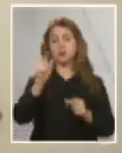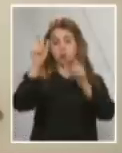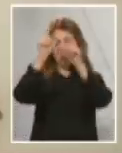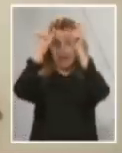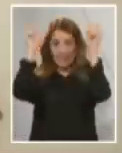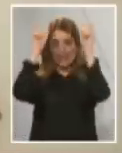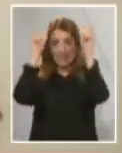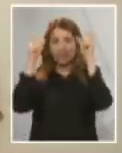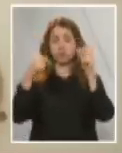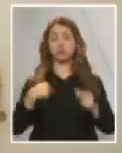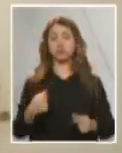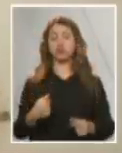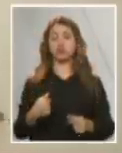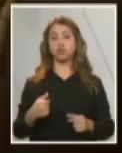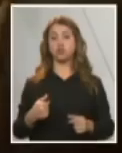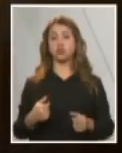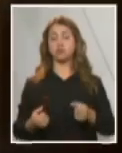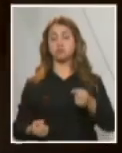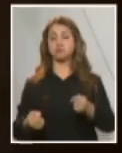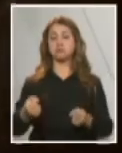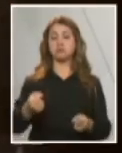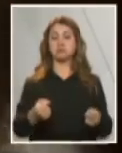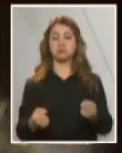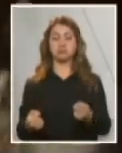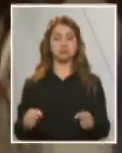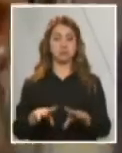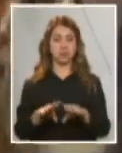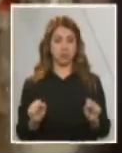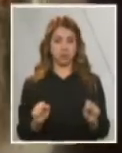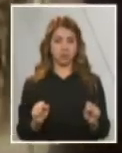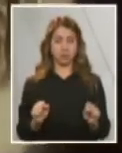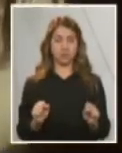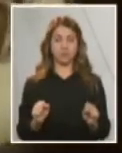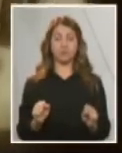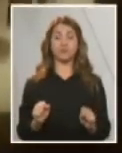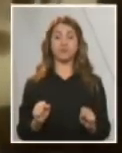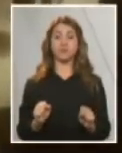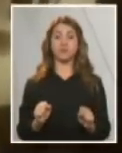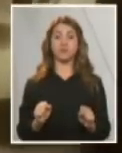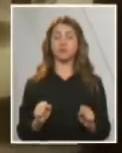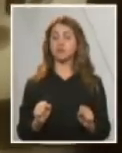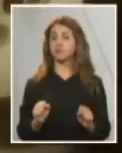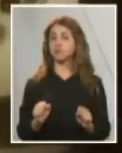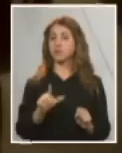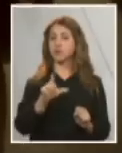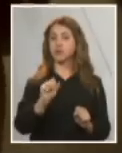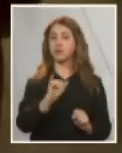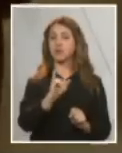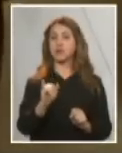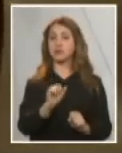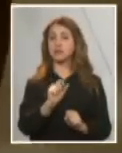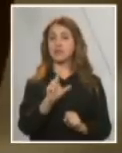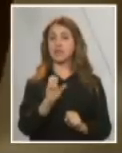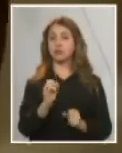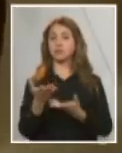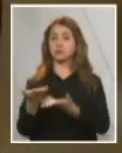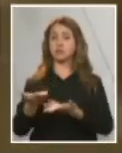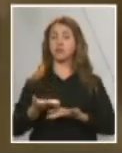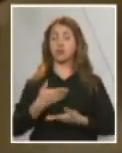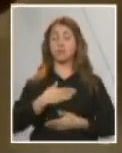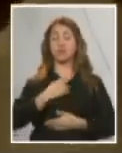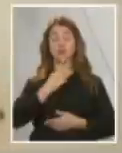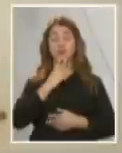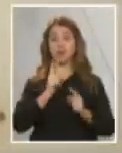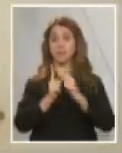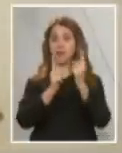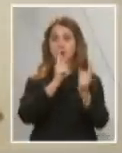eso, manejaba mi silla con mis manos. Y al momento que llegó el kit Lázaro en mi vida, me la